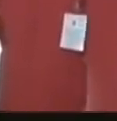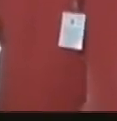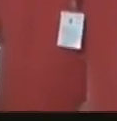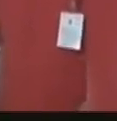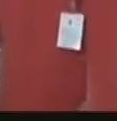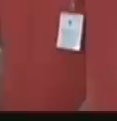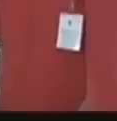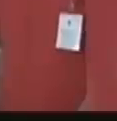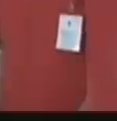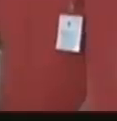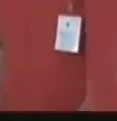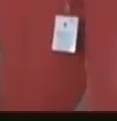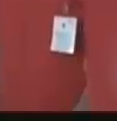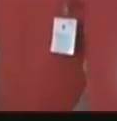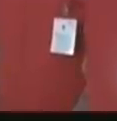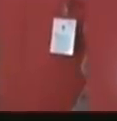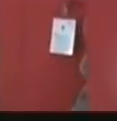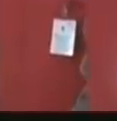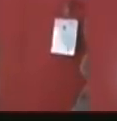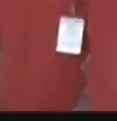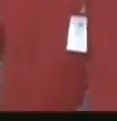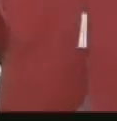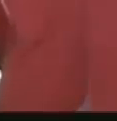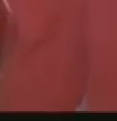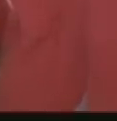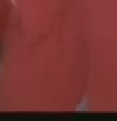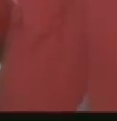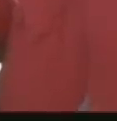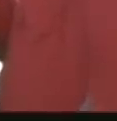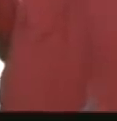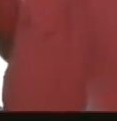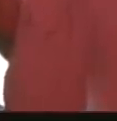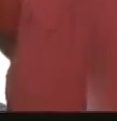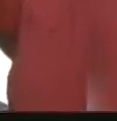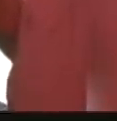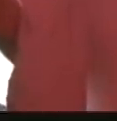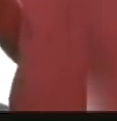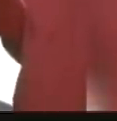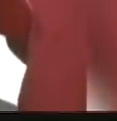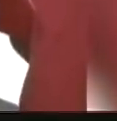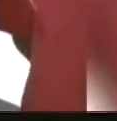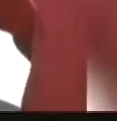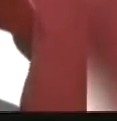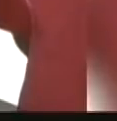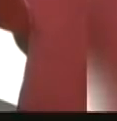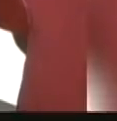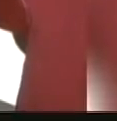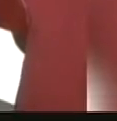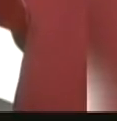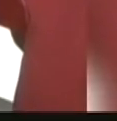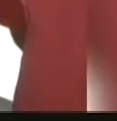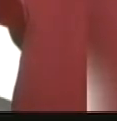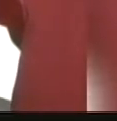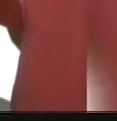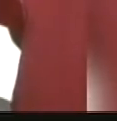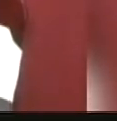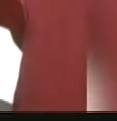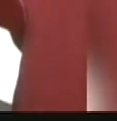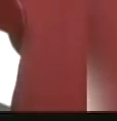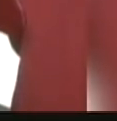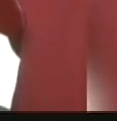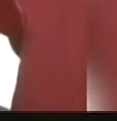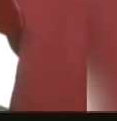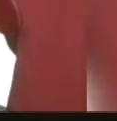Nicolás en la 421, ahí se montan muchas personas de la tercera edad y muchas abuelas esperaban que pasara él, no se montaban con nosotros,